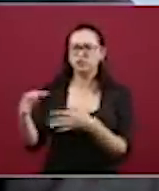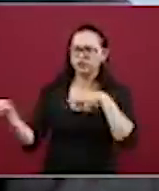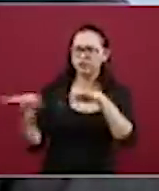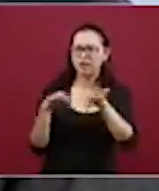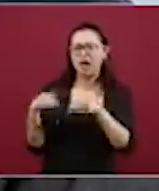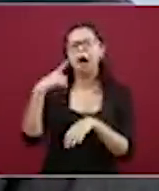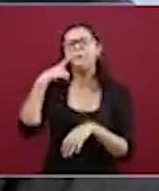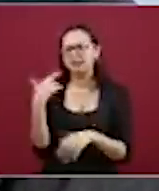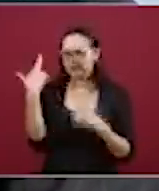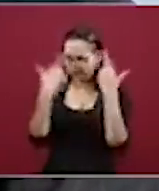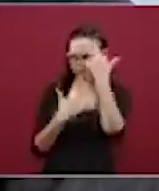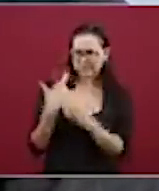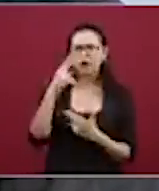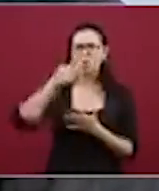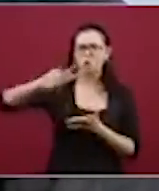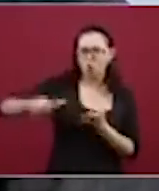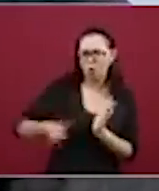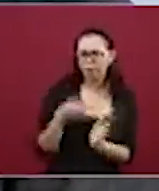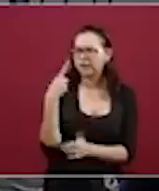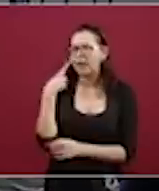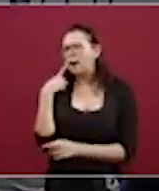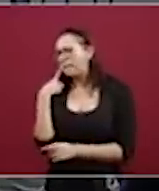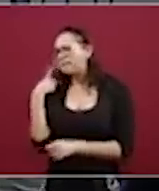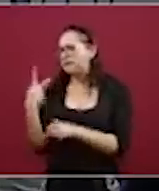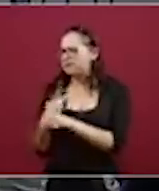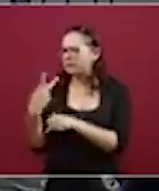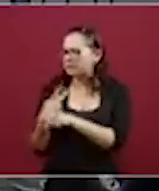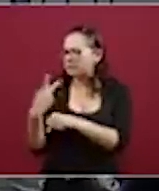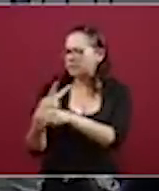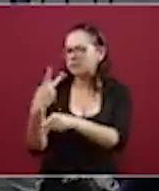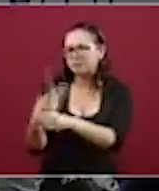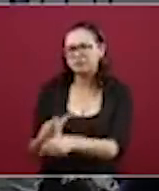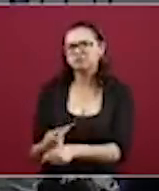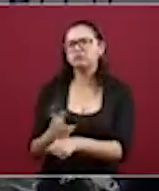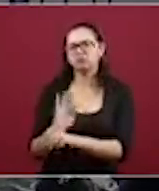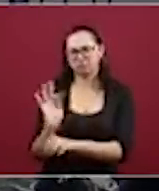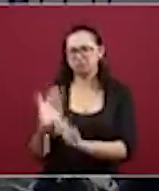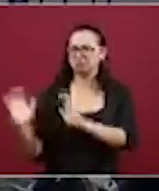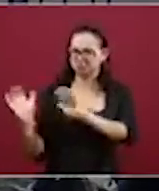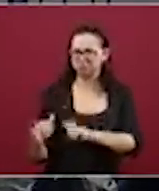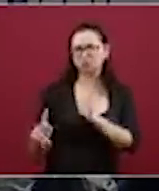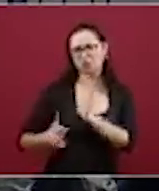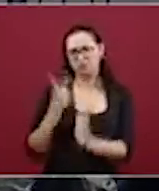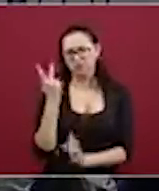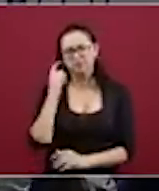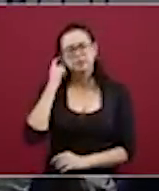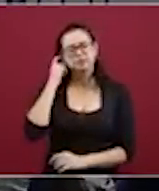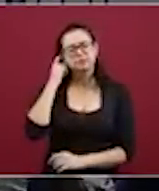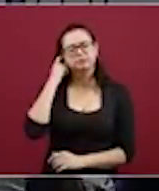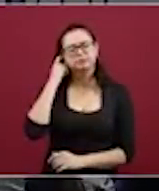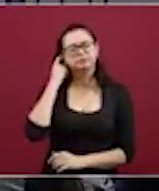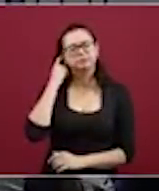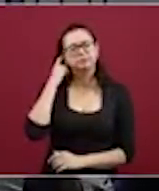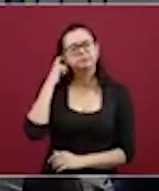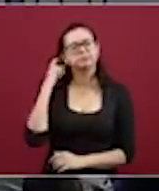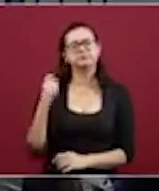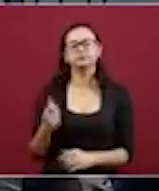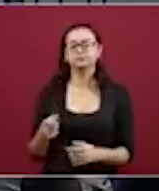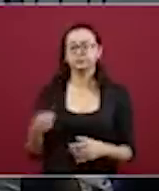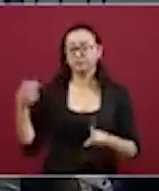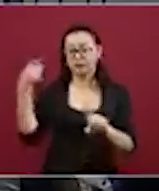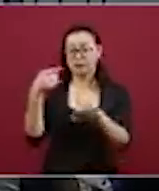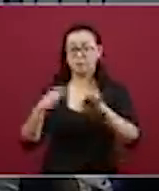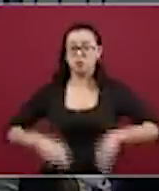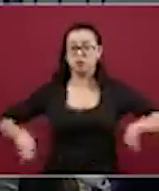Al maestro se le da un papel muy importante en nuestro país, que es agente de la transformación